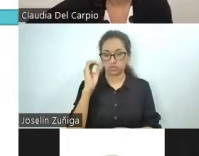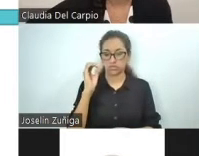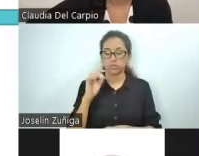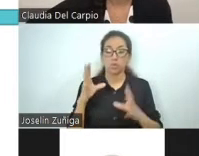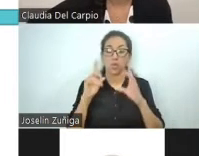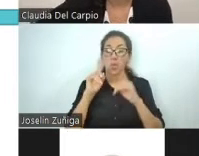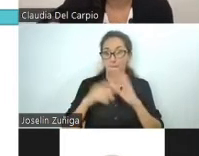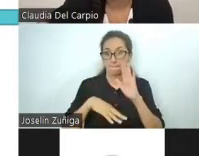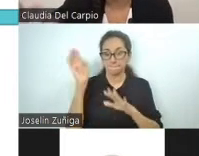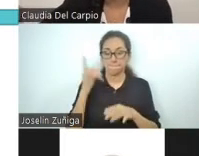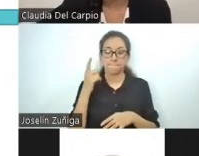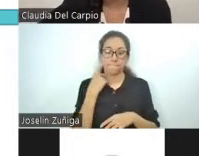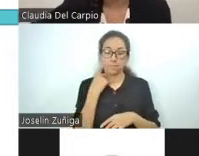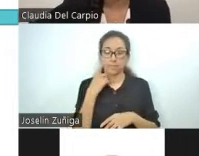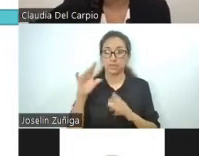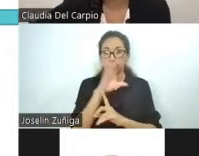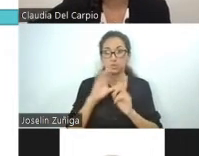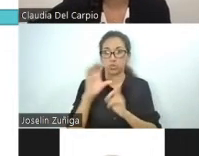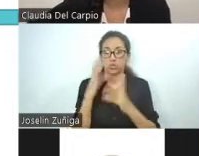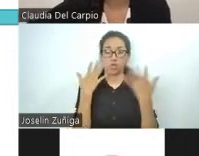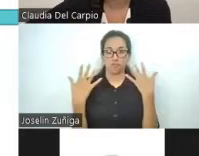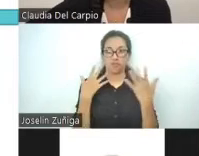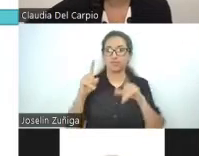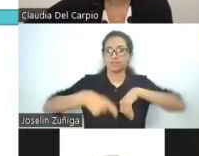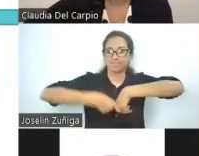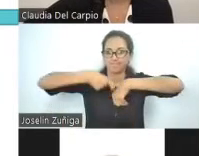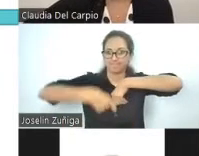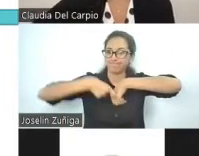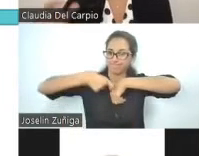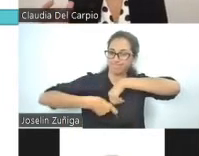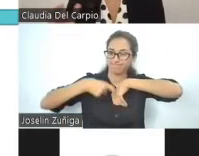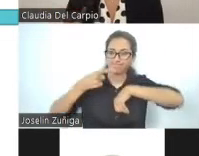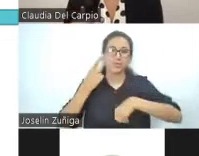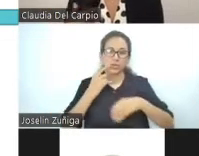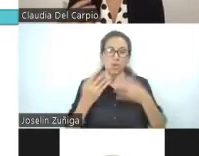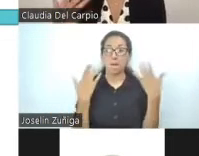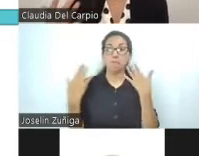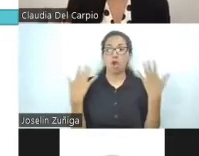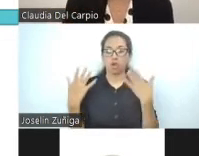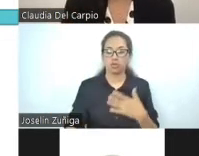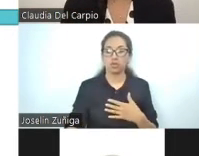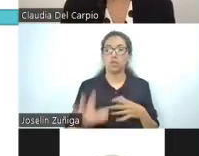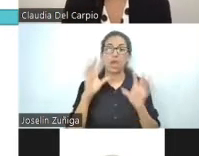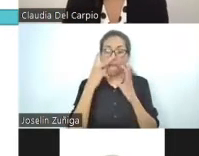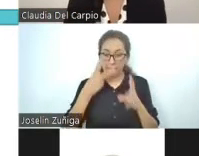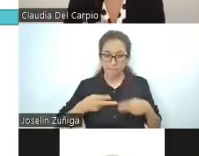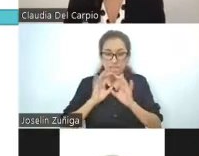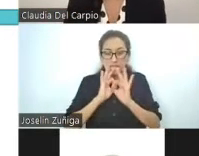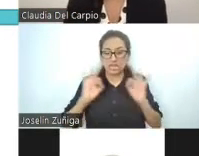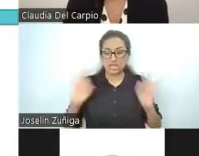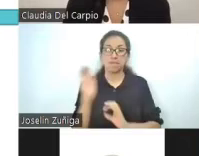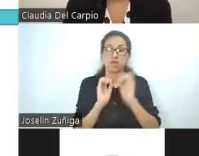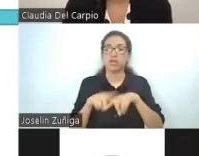muy frecuente en esta cultura moderna es la depilación. Puede ser por un tema estético o por una